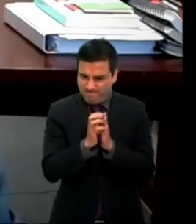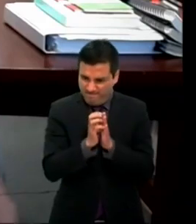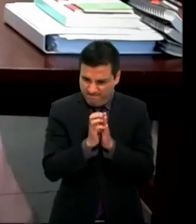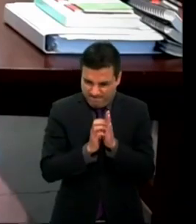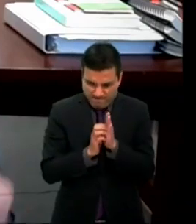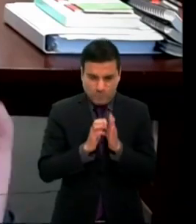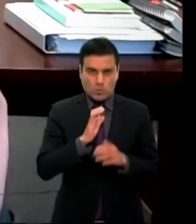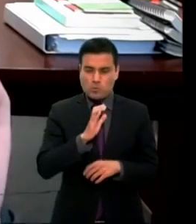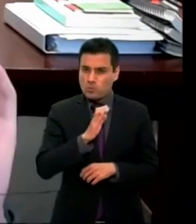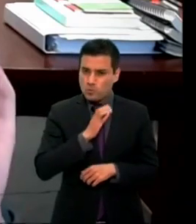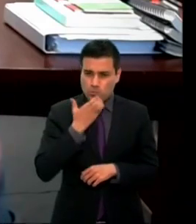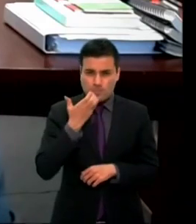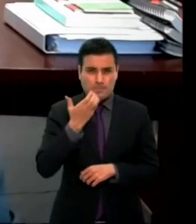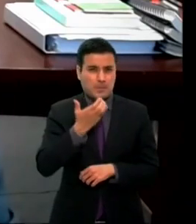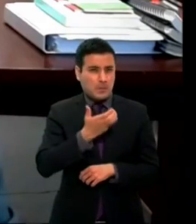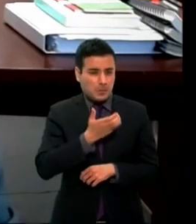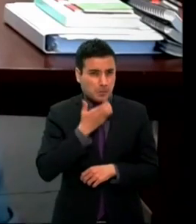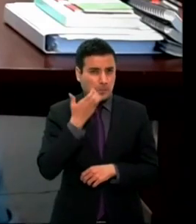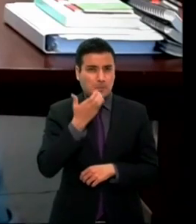en repetidas ocasiones,